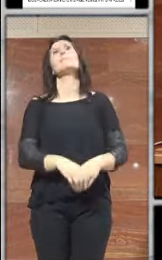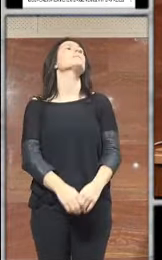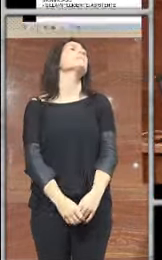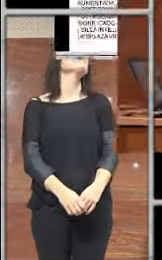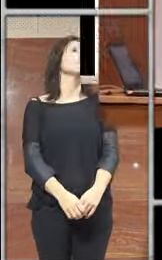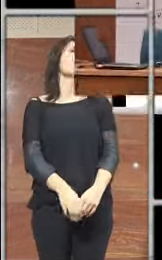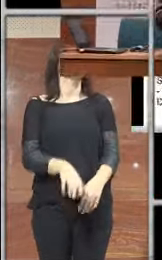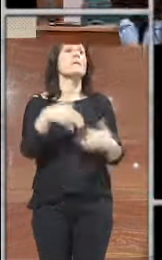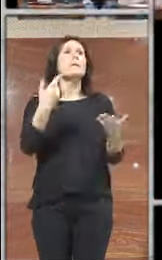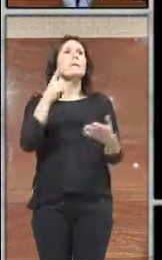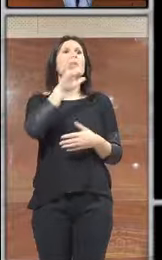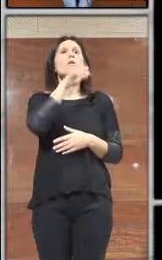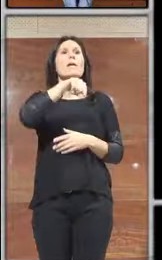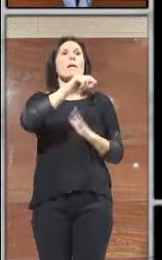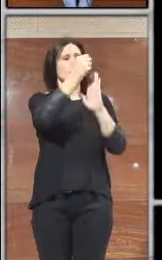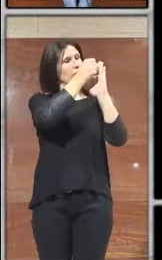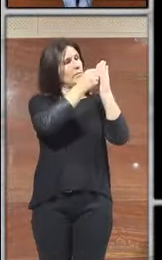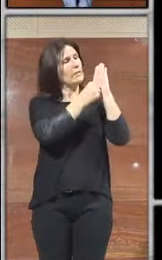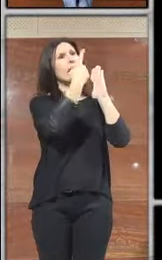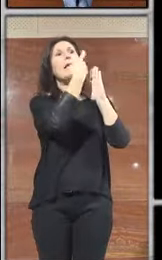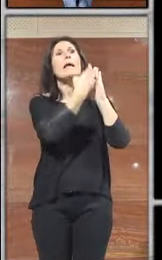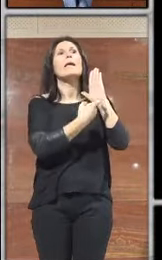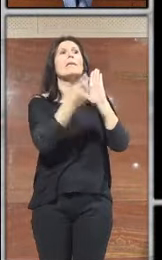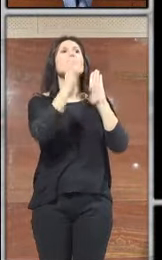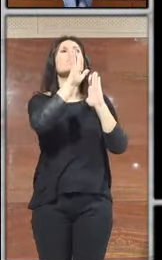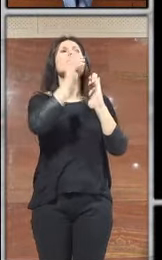¿Qué os parece todo lo que necesitamos? Comentarios.